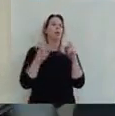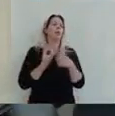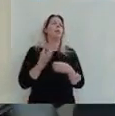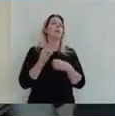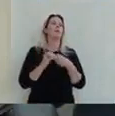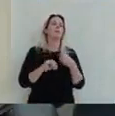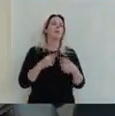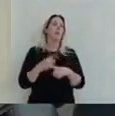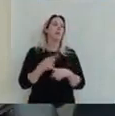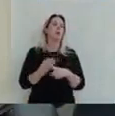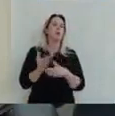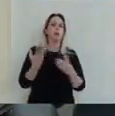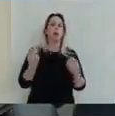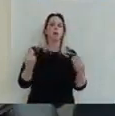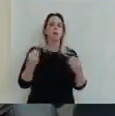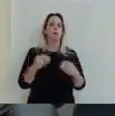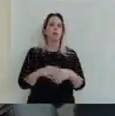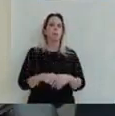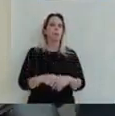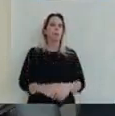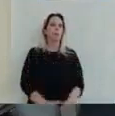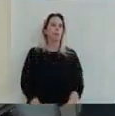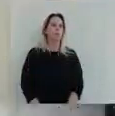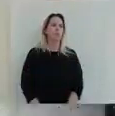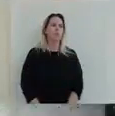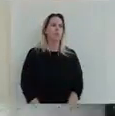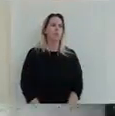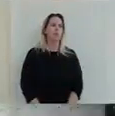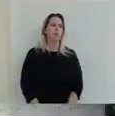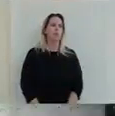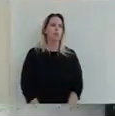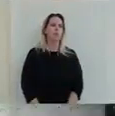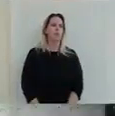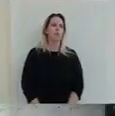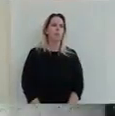pertenece. Nada más, señora Presidente.